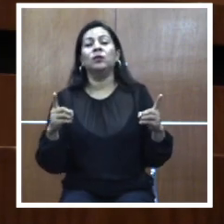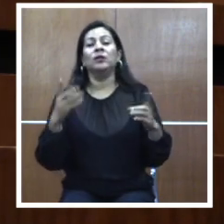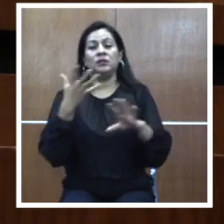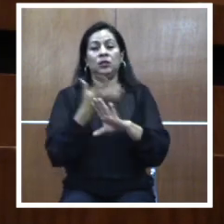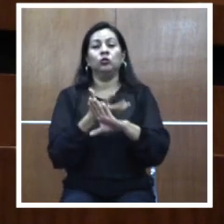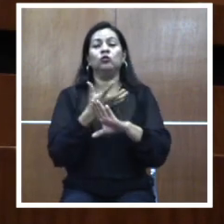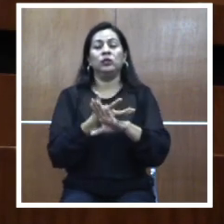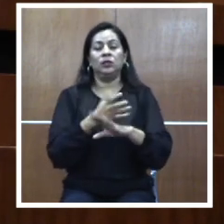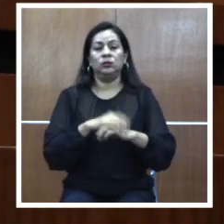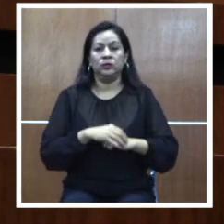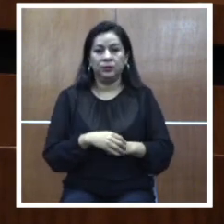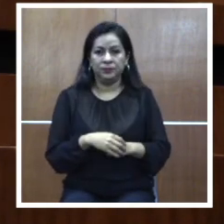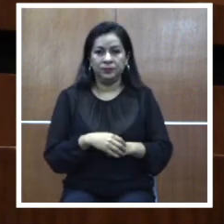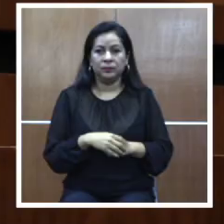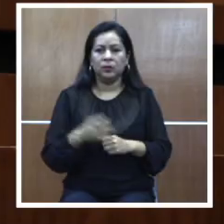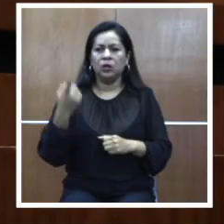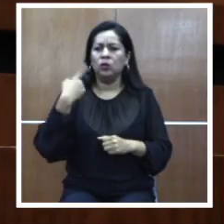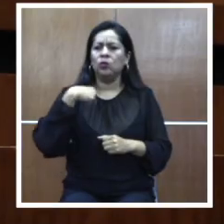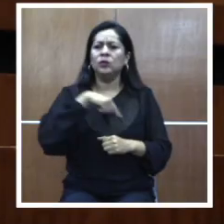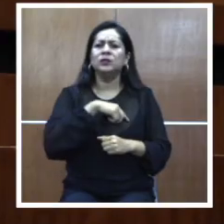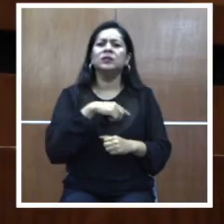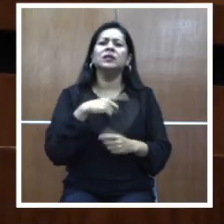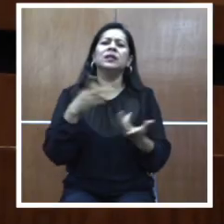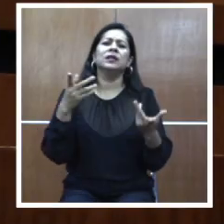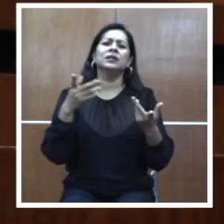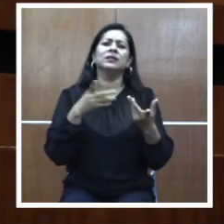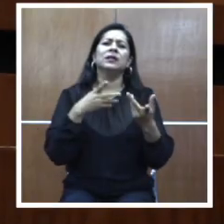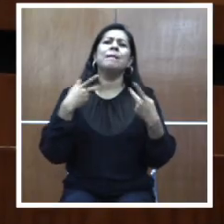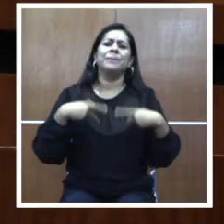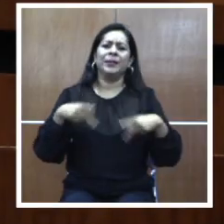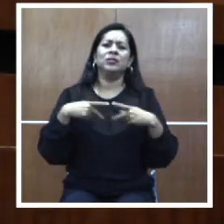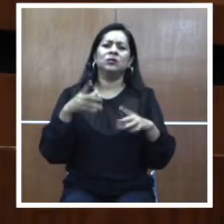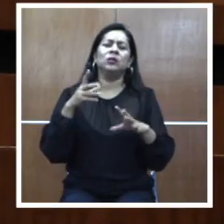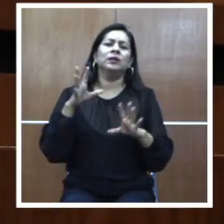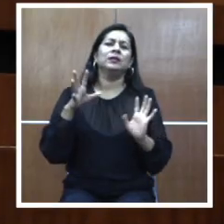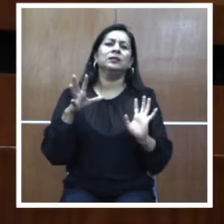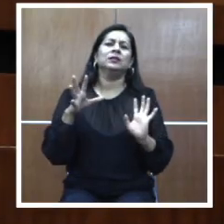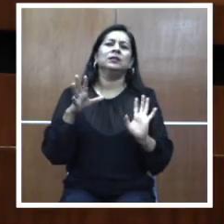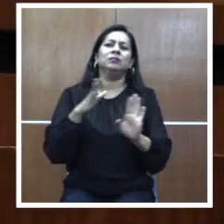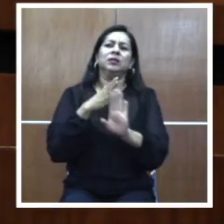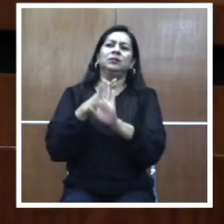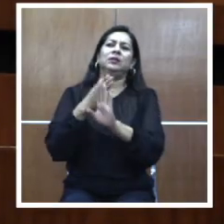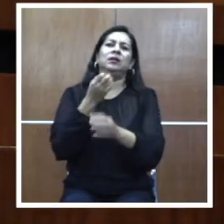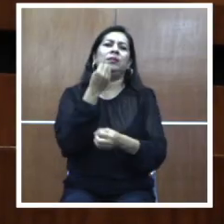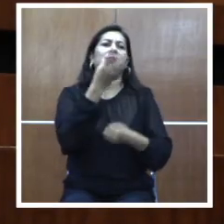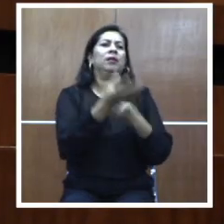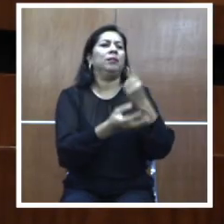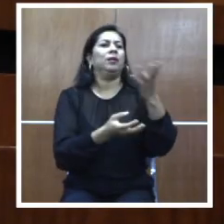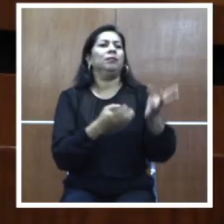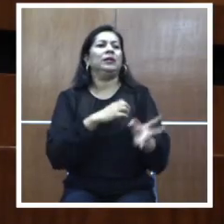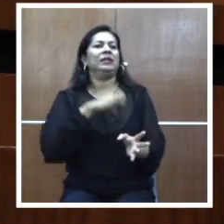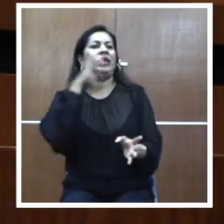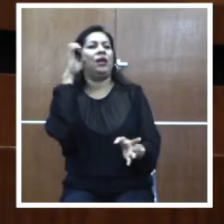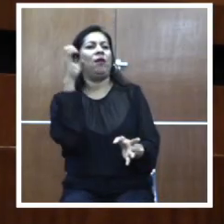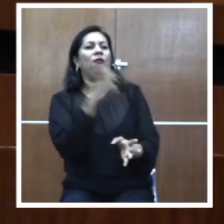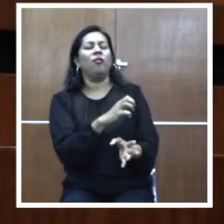Americana. Nuestros connacionales han sido objeto de todo tipo de discursos